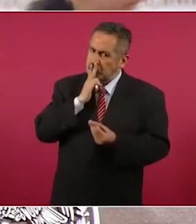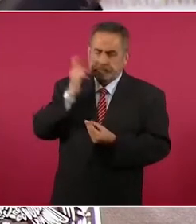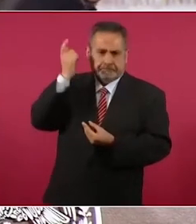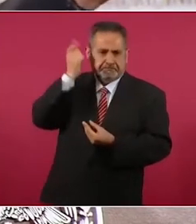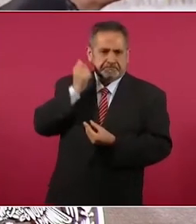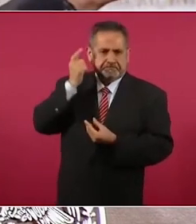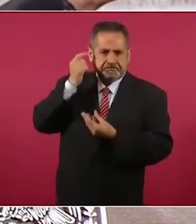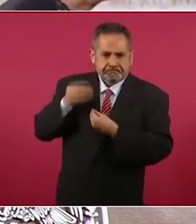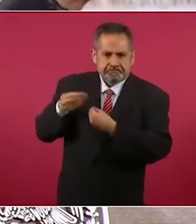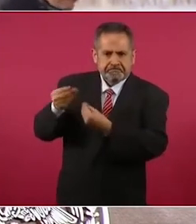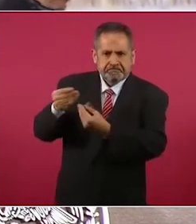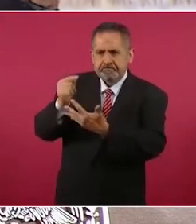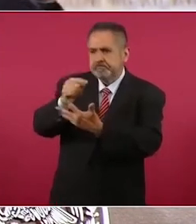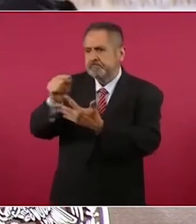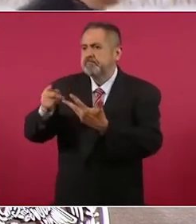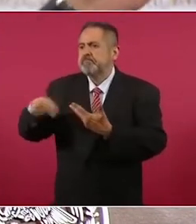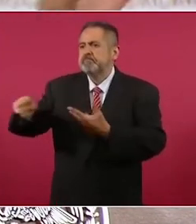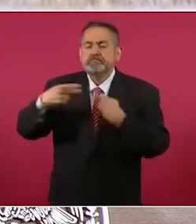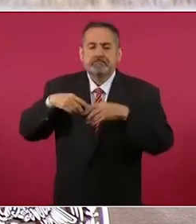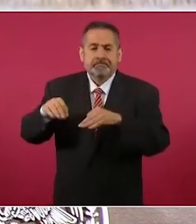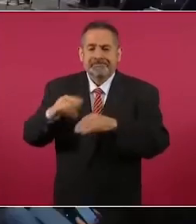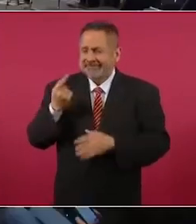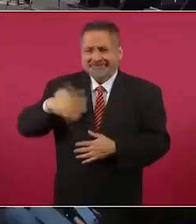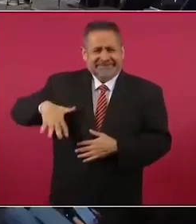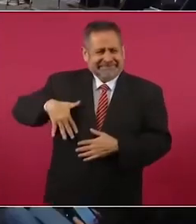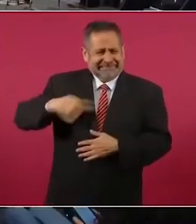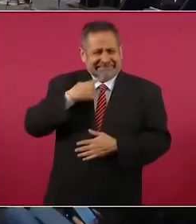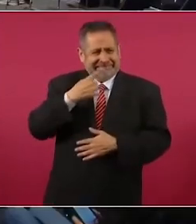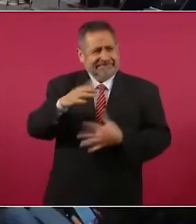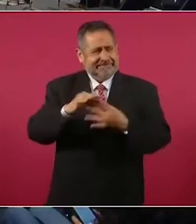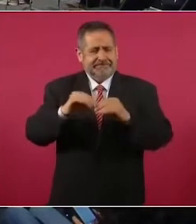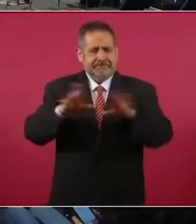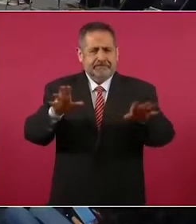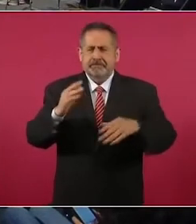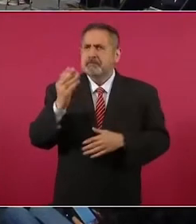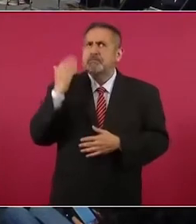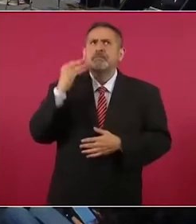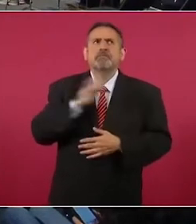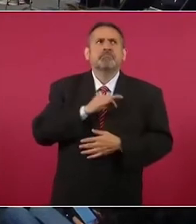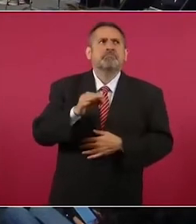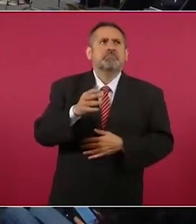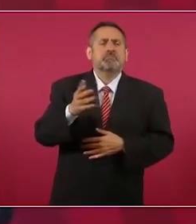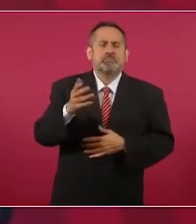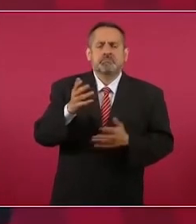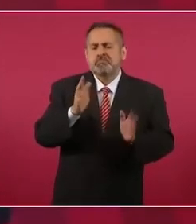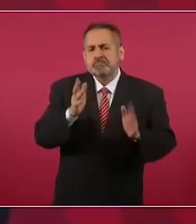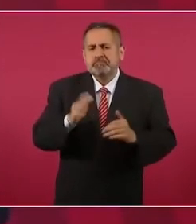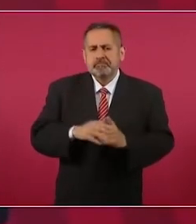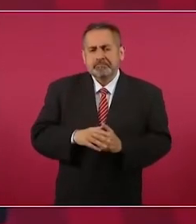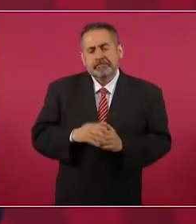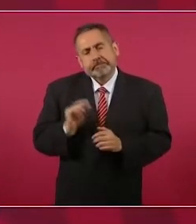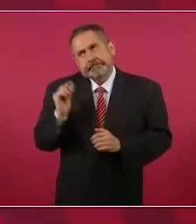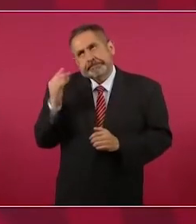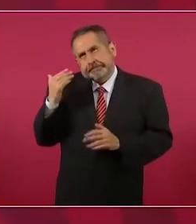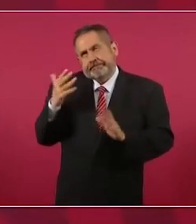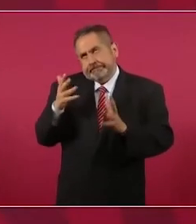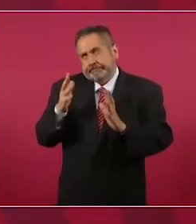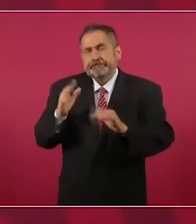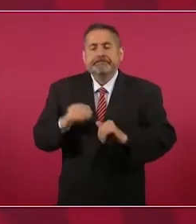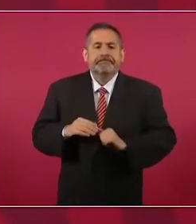Lo acabo de decir hace como, bueno,